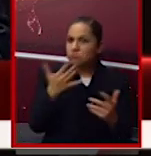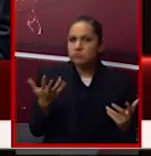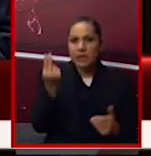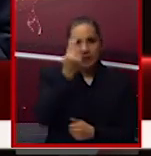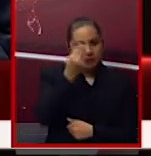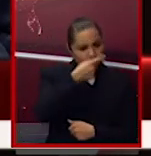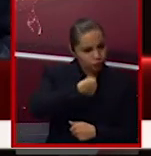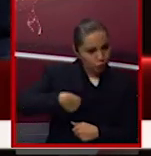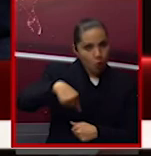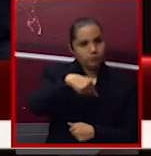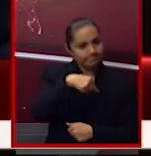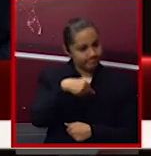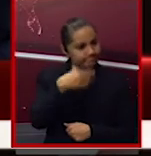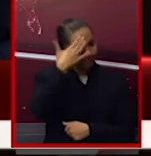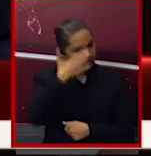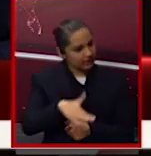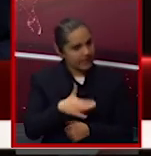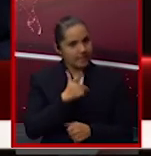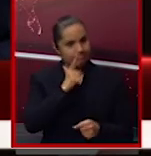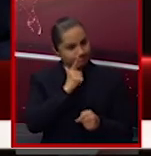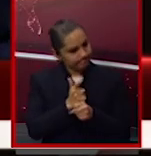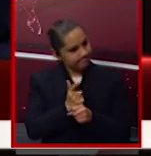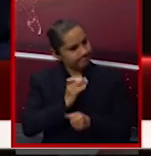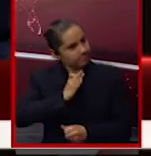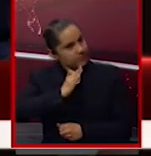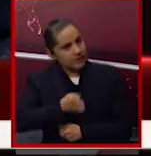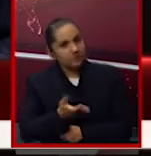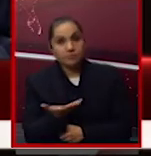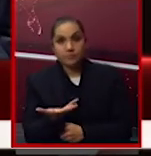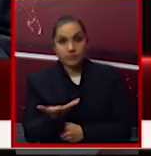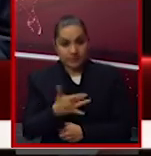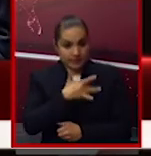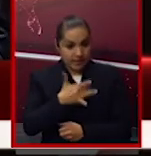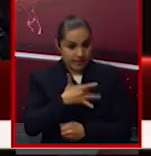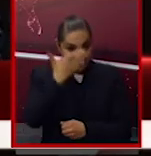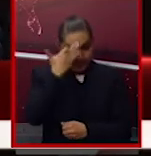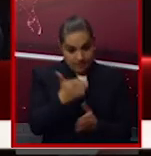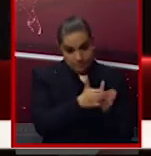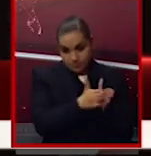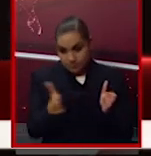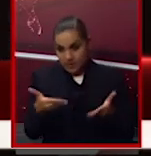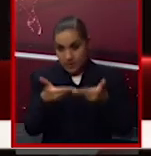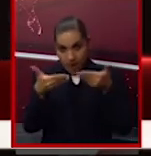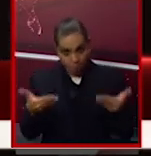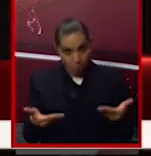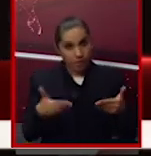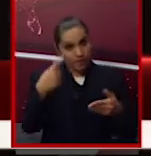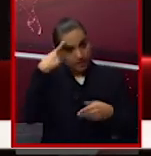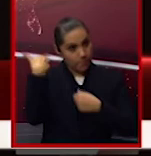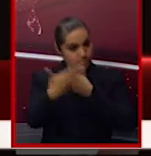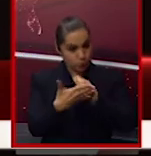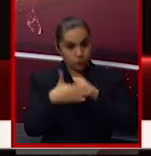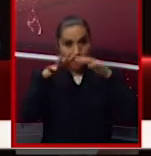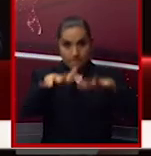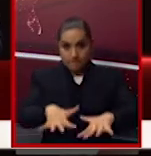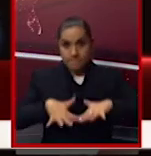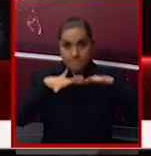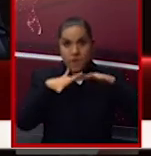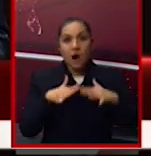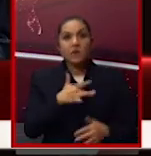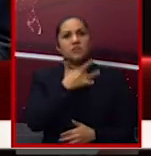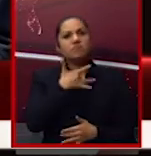que no tenemos certidumbre en la apertura de este periodo de sesiones. Y